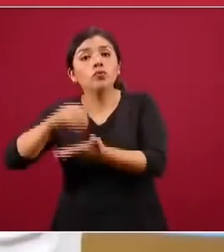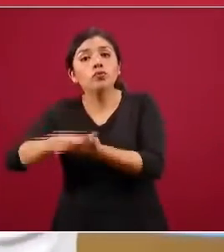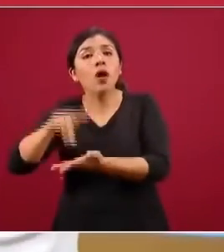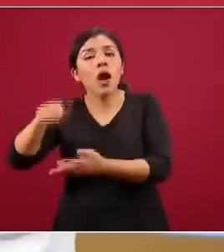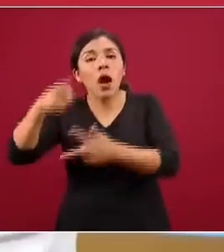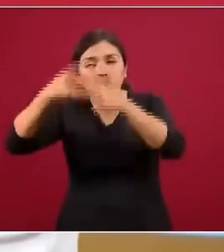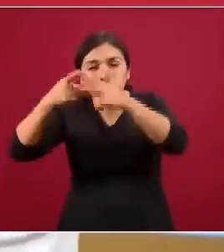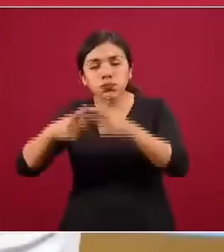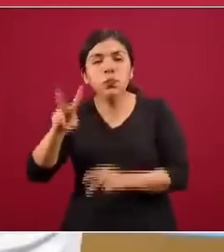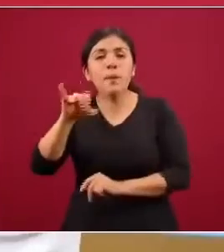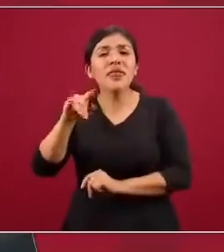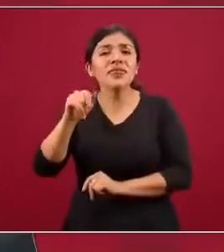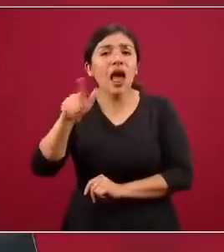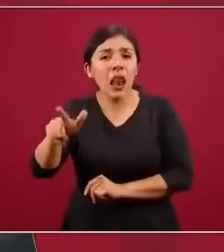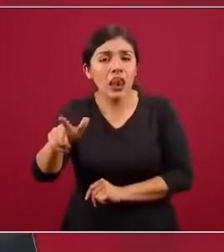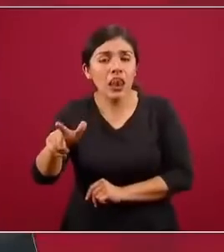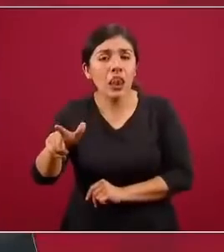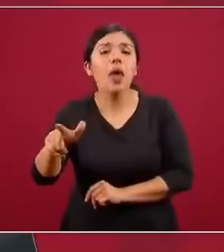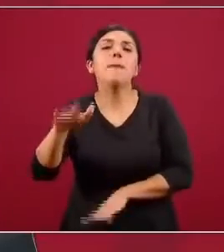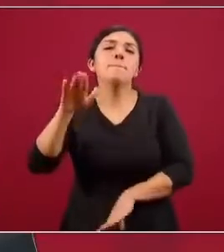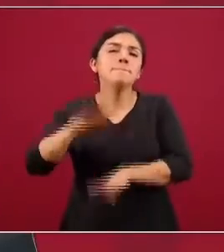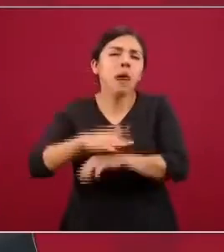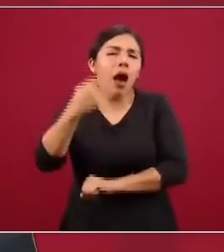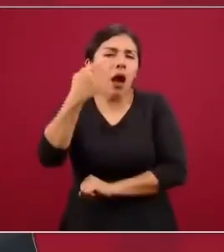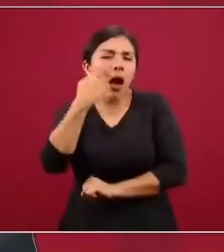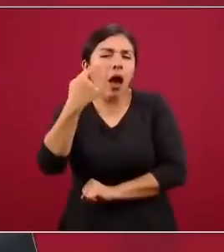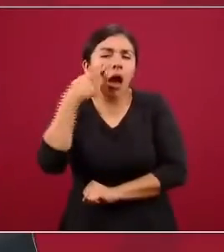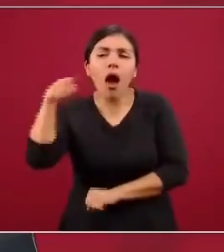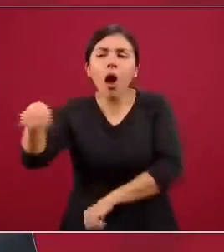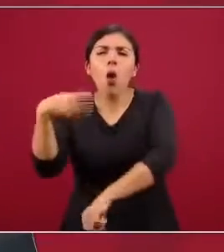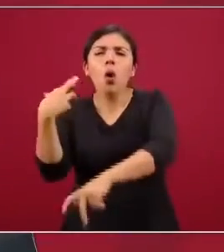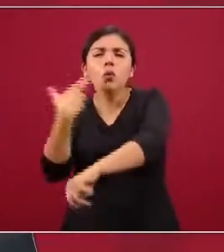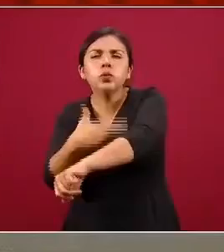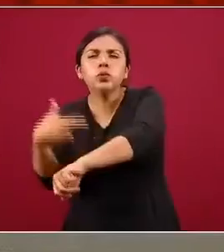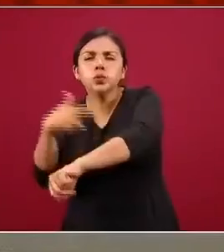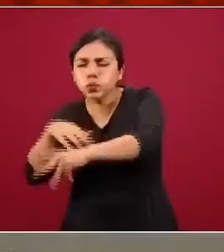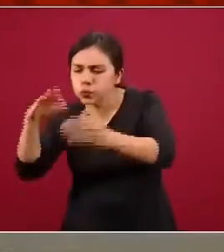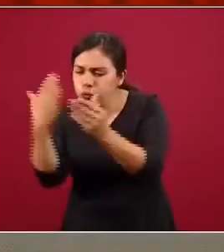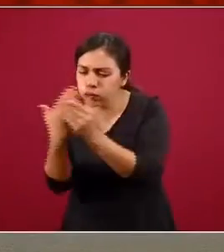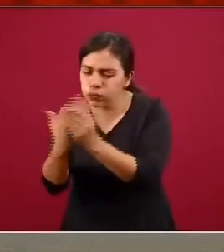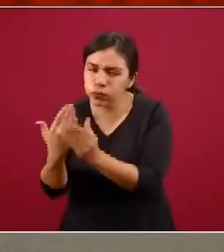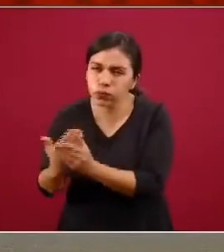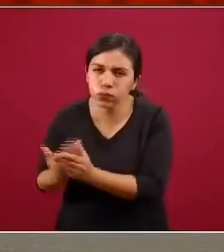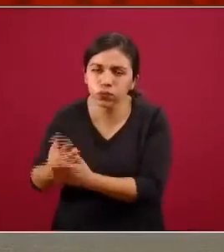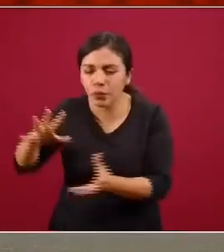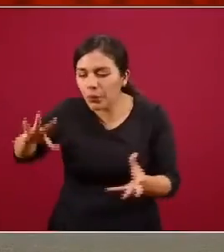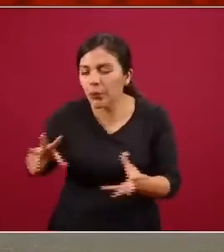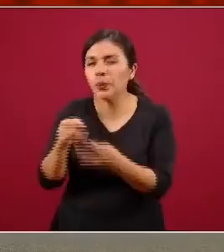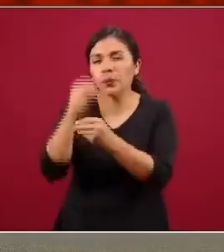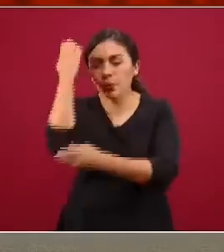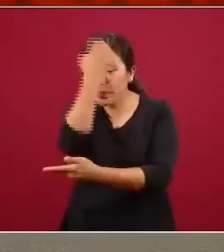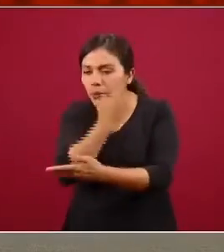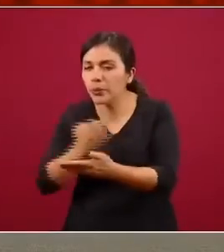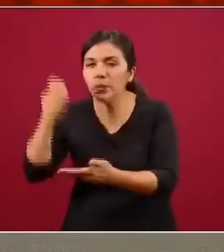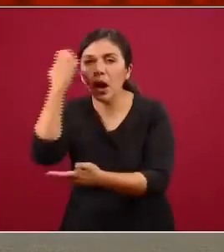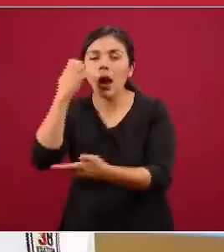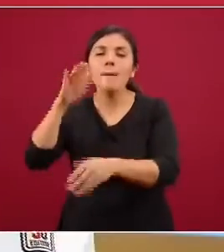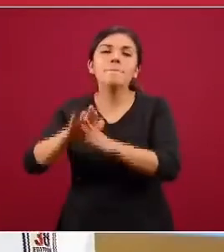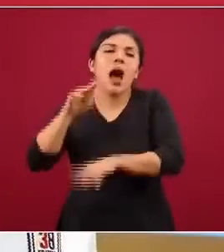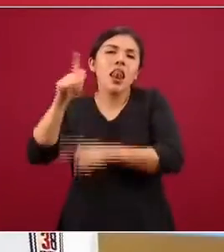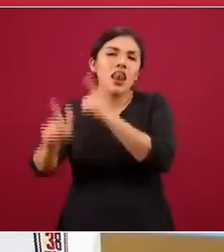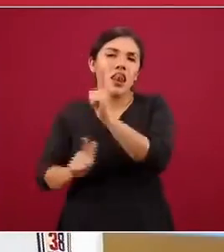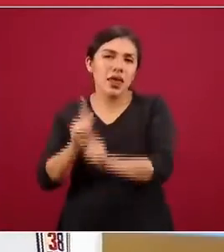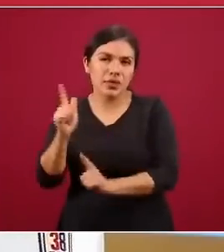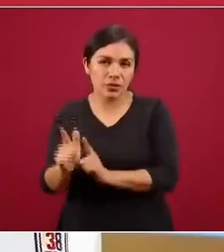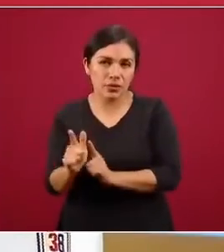la estadística vital, que suele ser un proceso de compilación, de análisis más